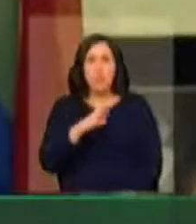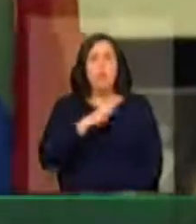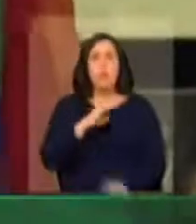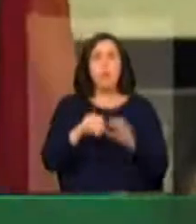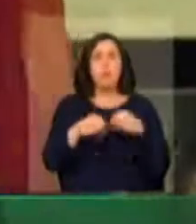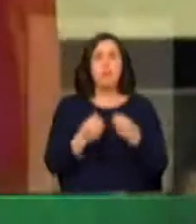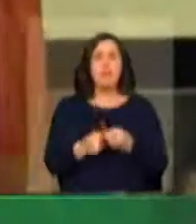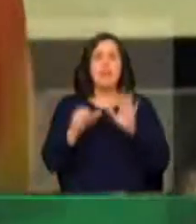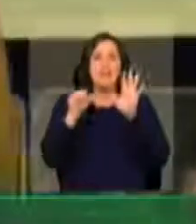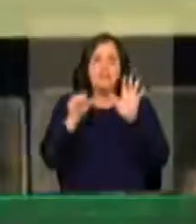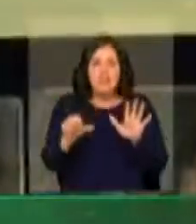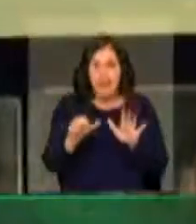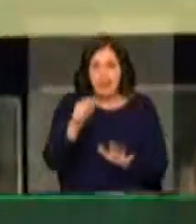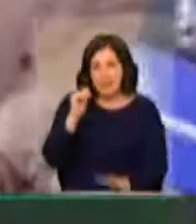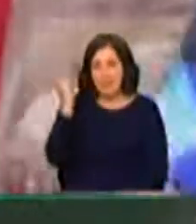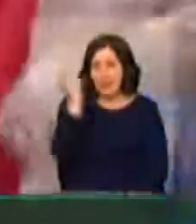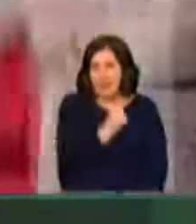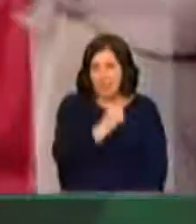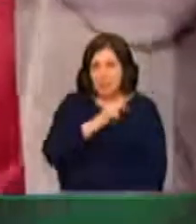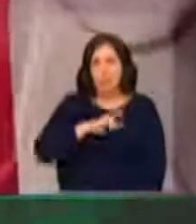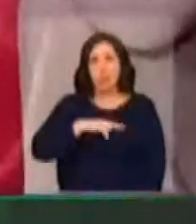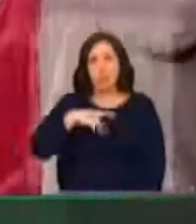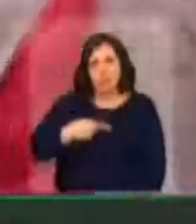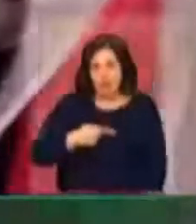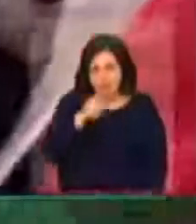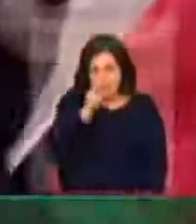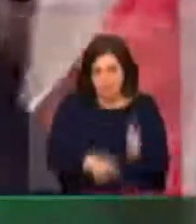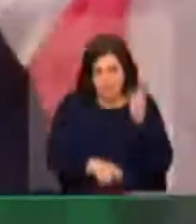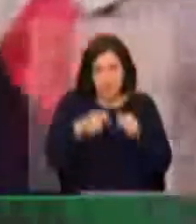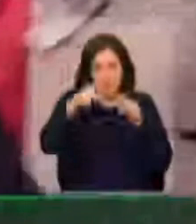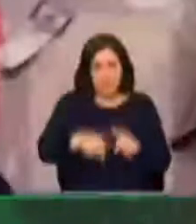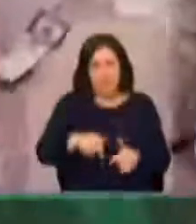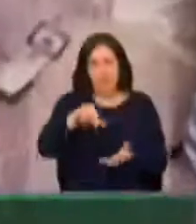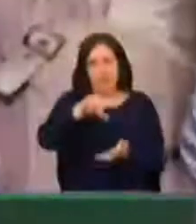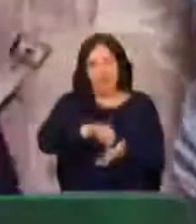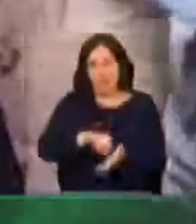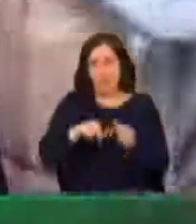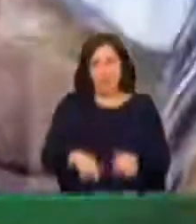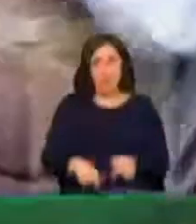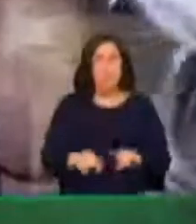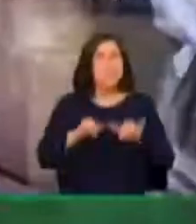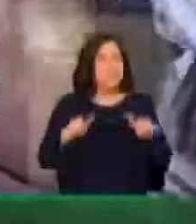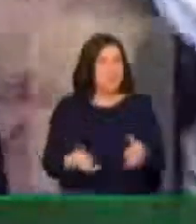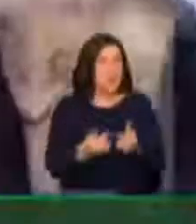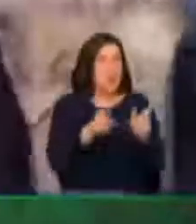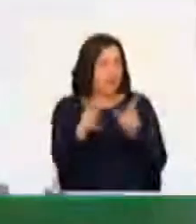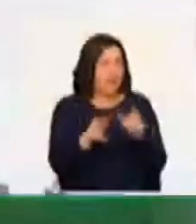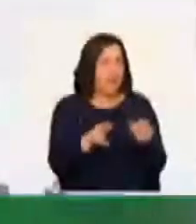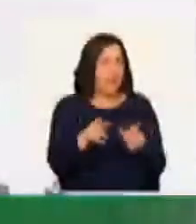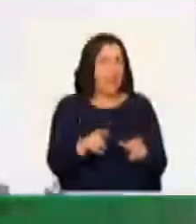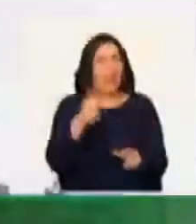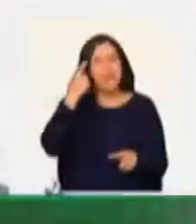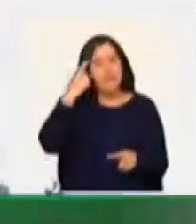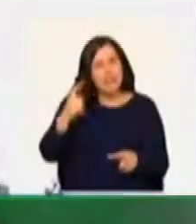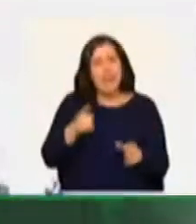que participó como experto en seguridad en varios de estos juicios. Según dijo el perito a Telemundo, ya en esa época se manejó la hipótesis de